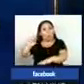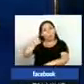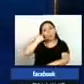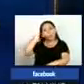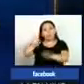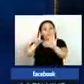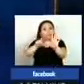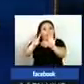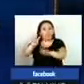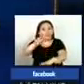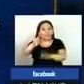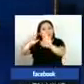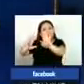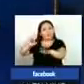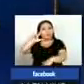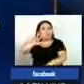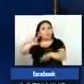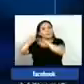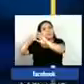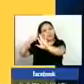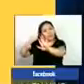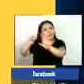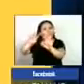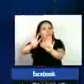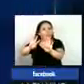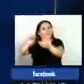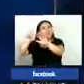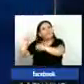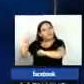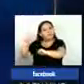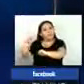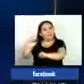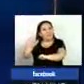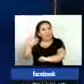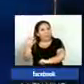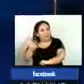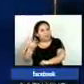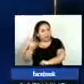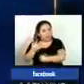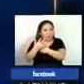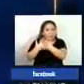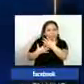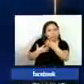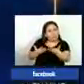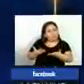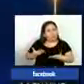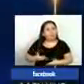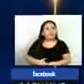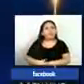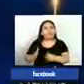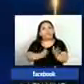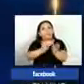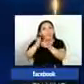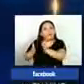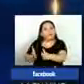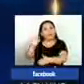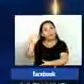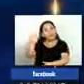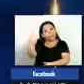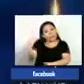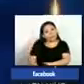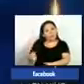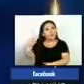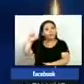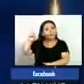6428 3692. Él necesita de plasma convalesciente. También tenemos el caso de la paciente